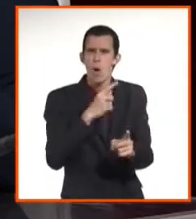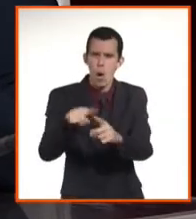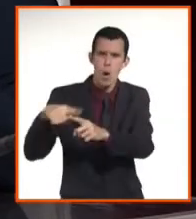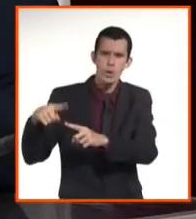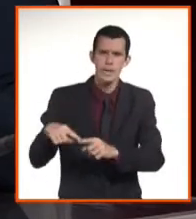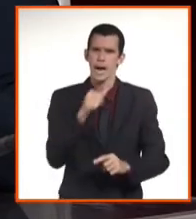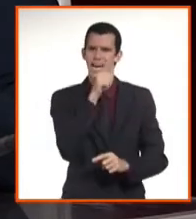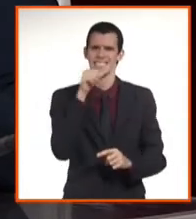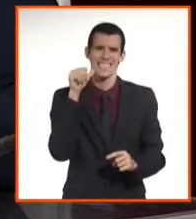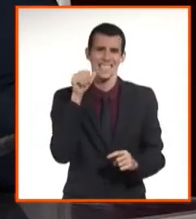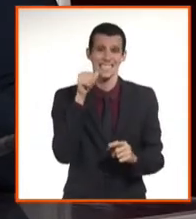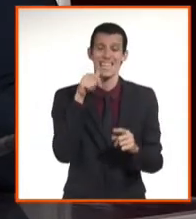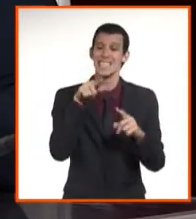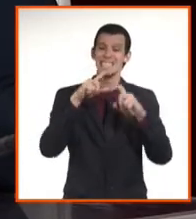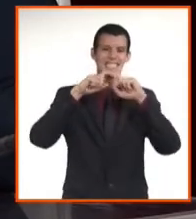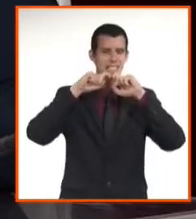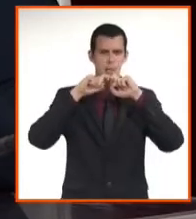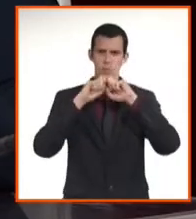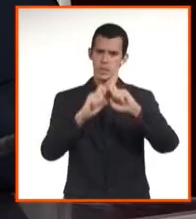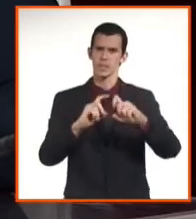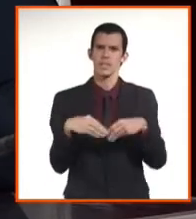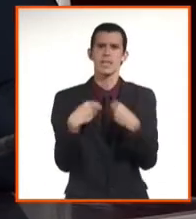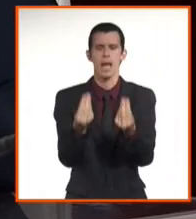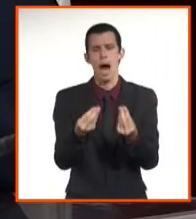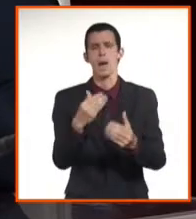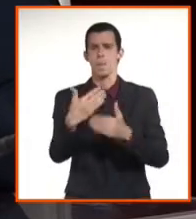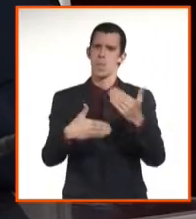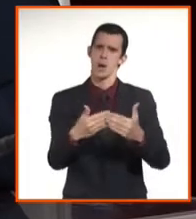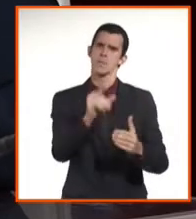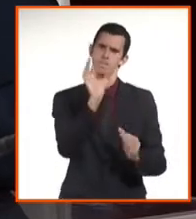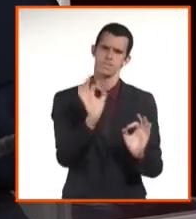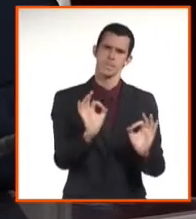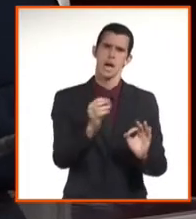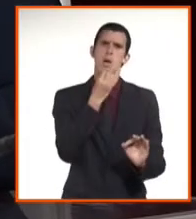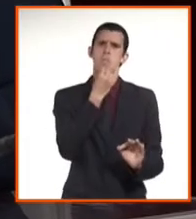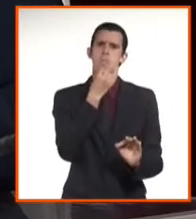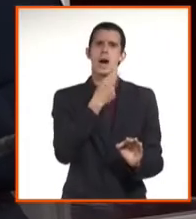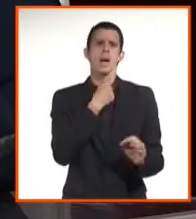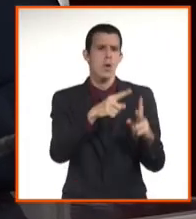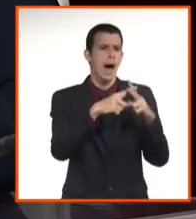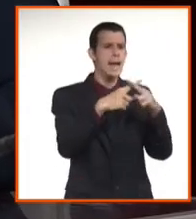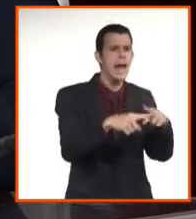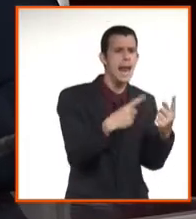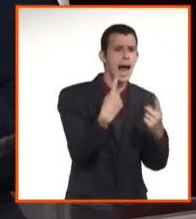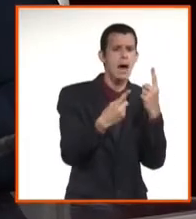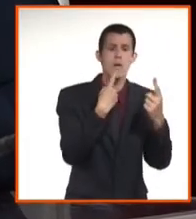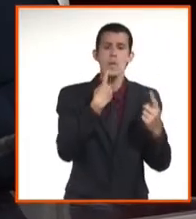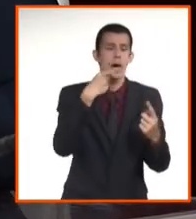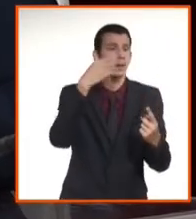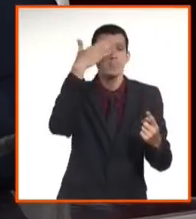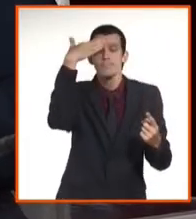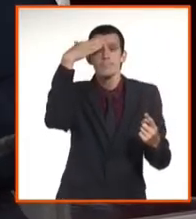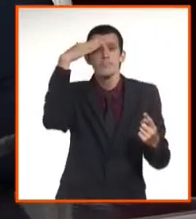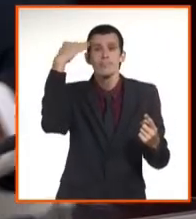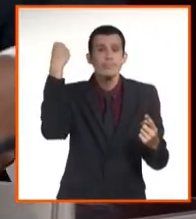todo eso puede ser elementos que influyan en la formación de cualquier